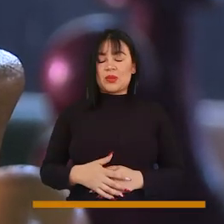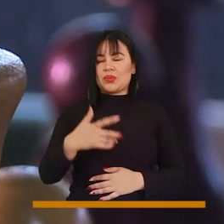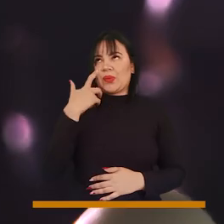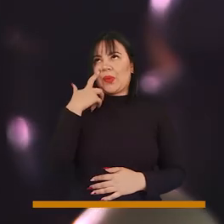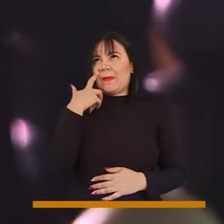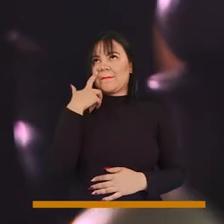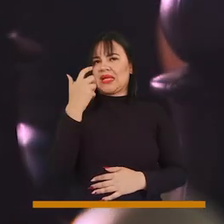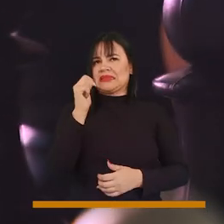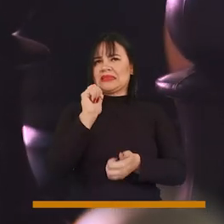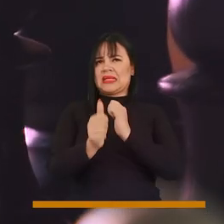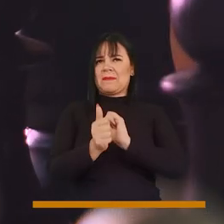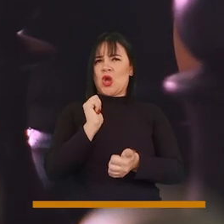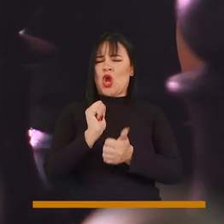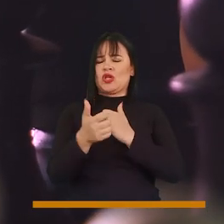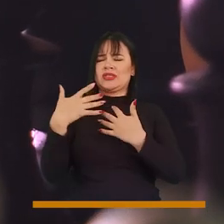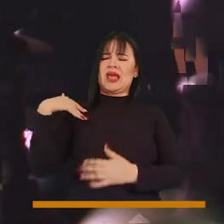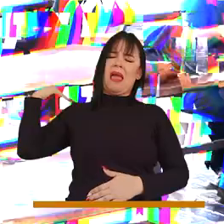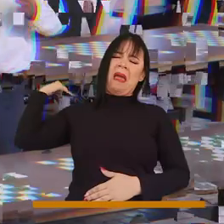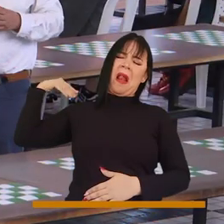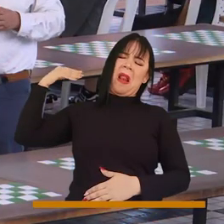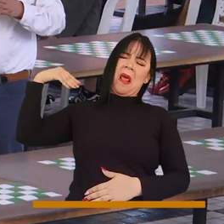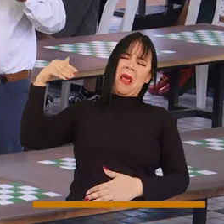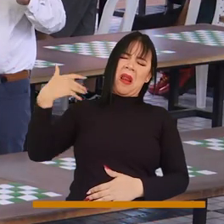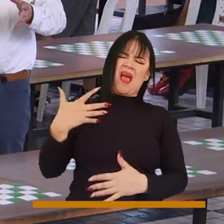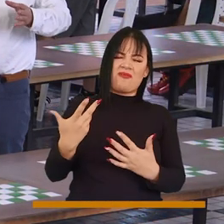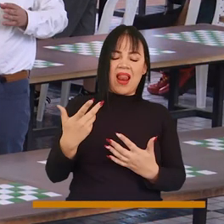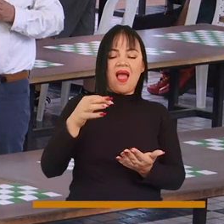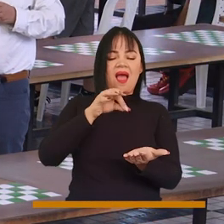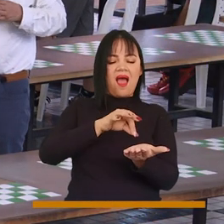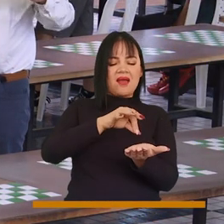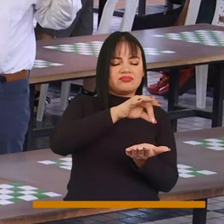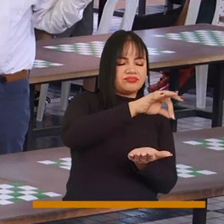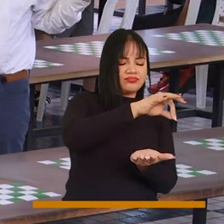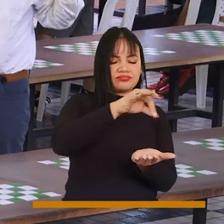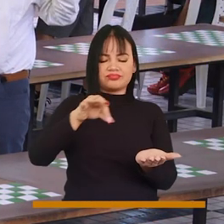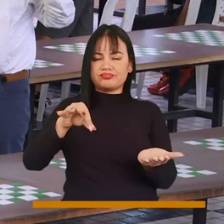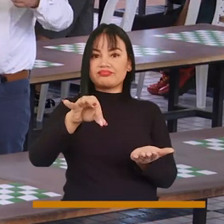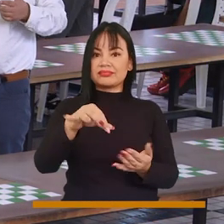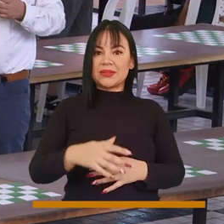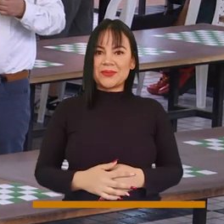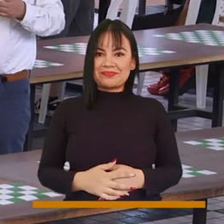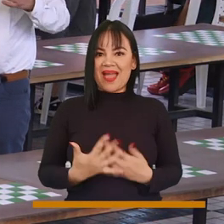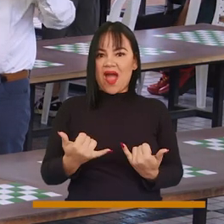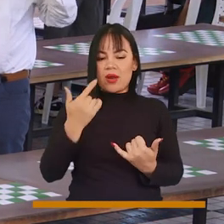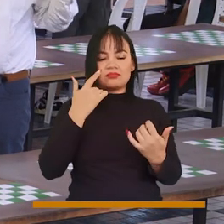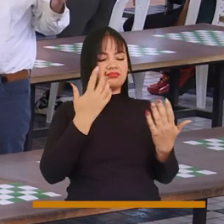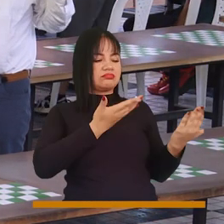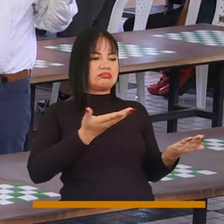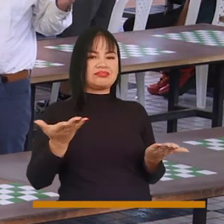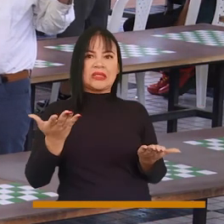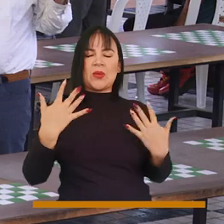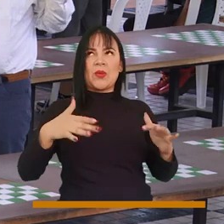Uno de los deportes con mayor tradición en Medellín y en Antioquia es el ajedrez. Es por eso que hoy nos encontramos en